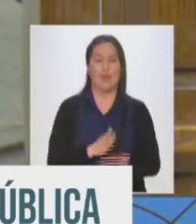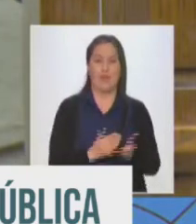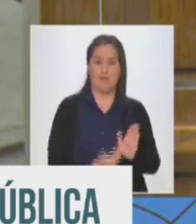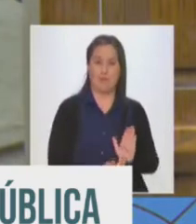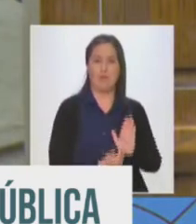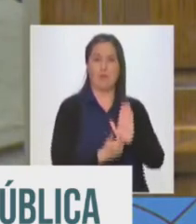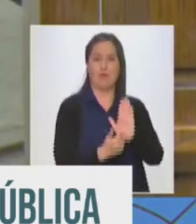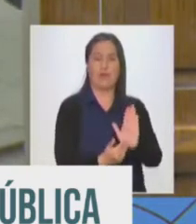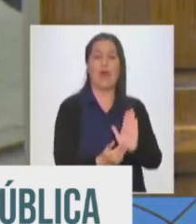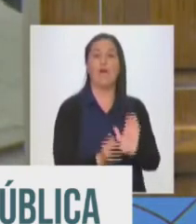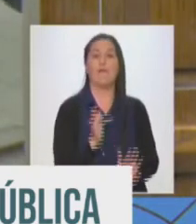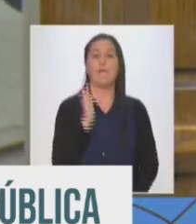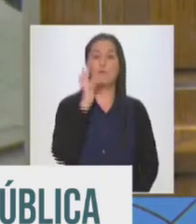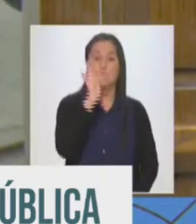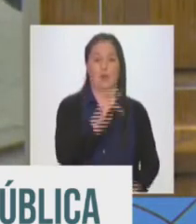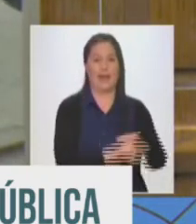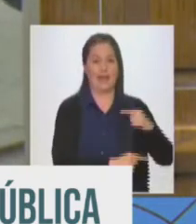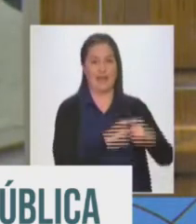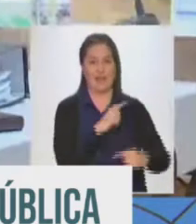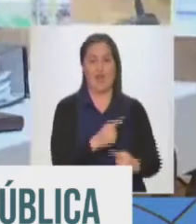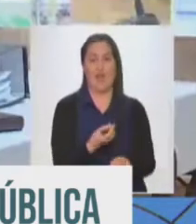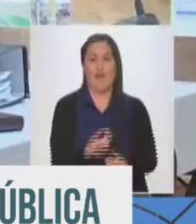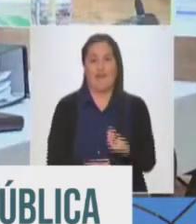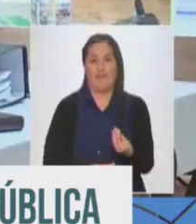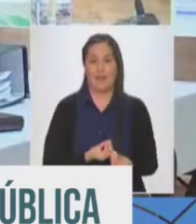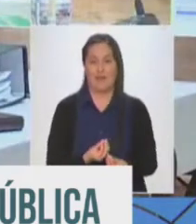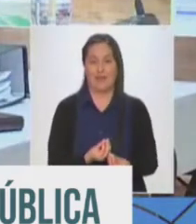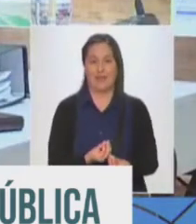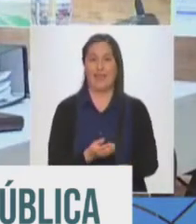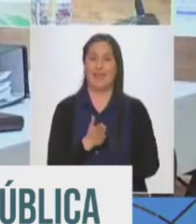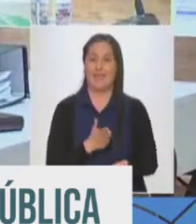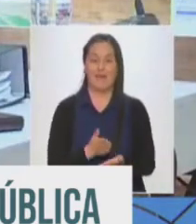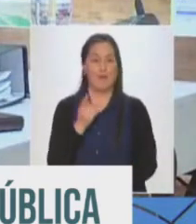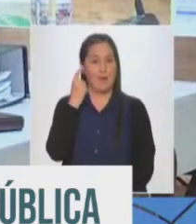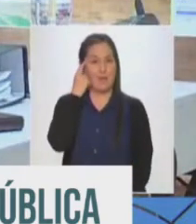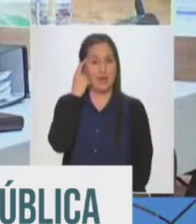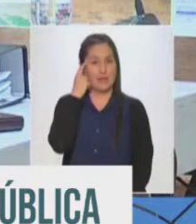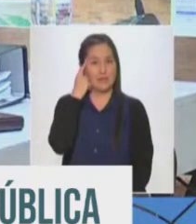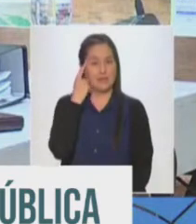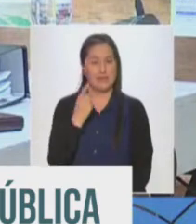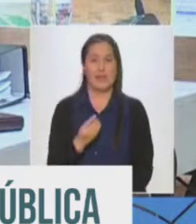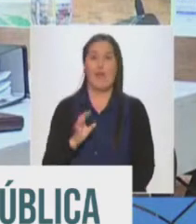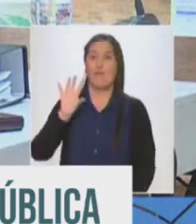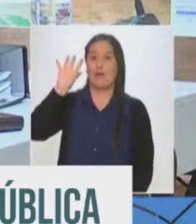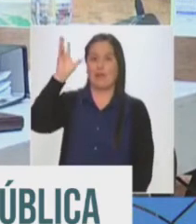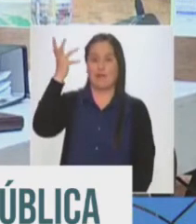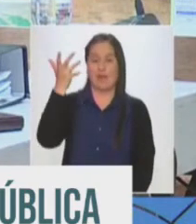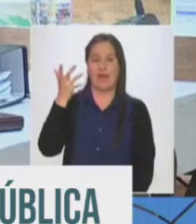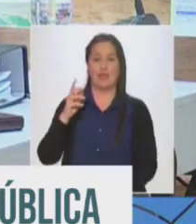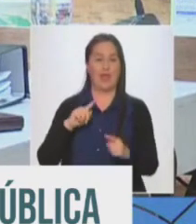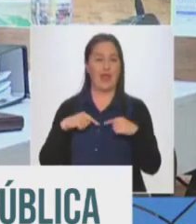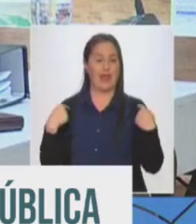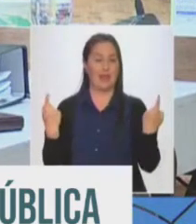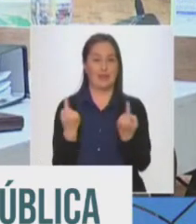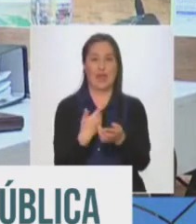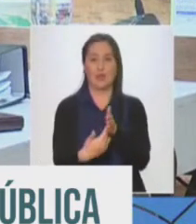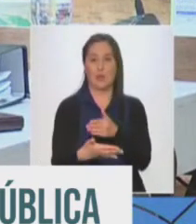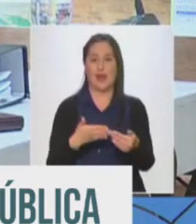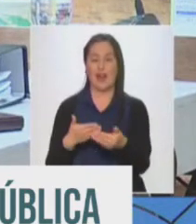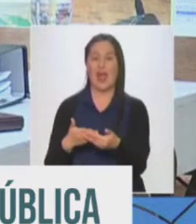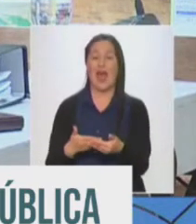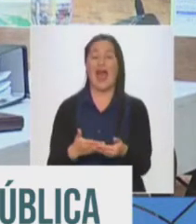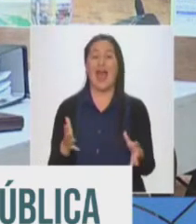las futuras generaciones. Obviamente, tenemos que pensar en el medio ambiente, en los ecosistemas, en la gravedad del